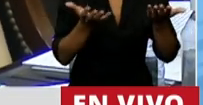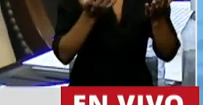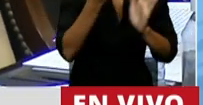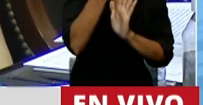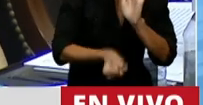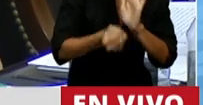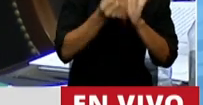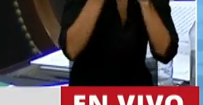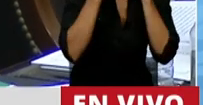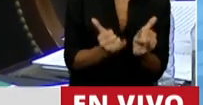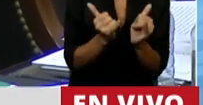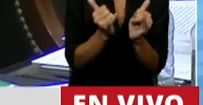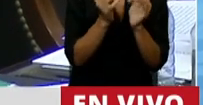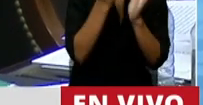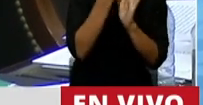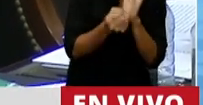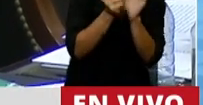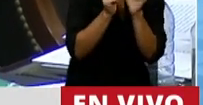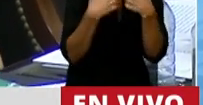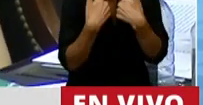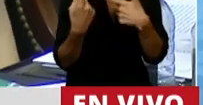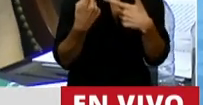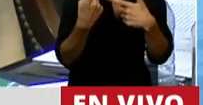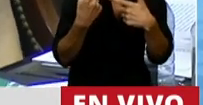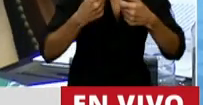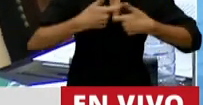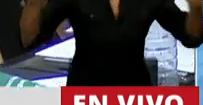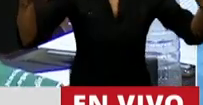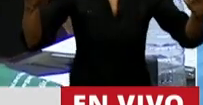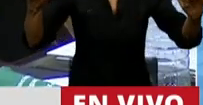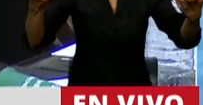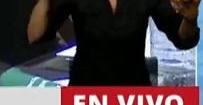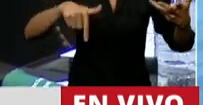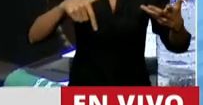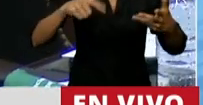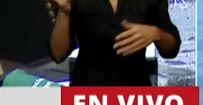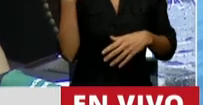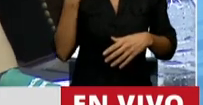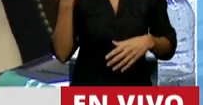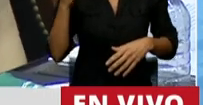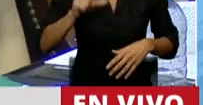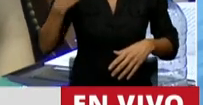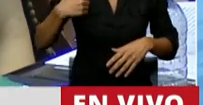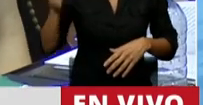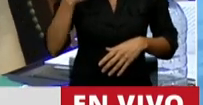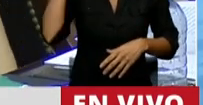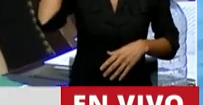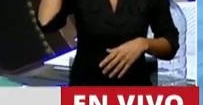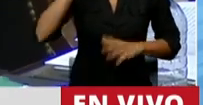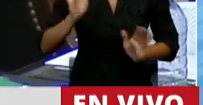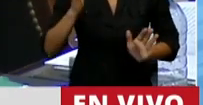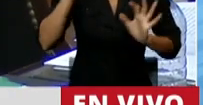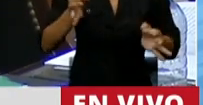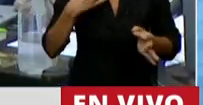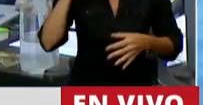clandestinidad precisamente y poniéndolo en la agenda pública. Y señor presidente, debo decir